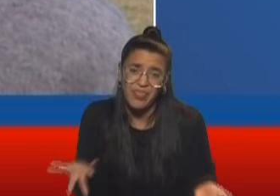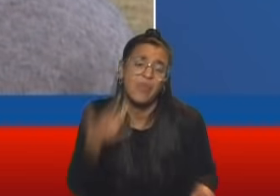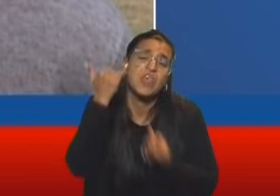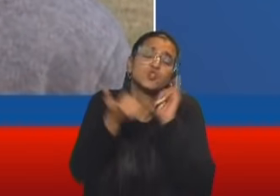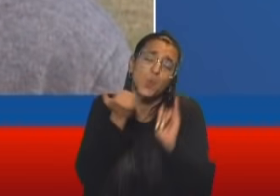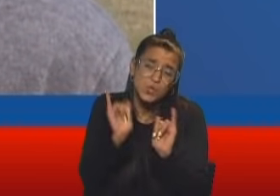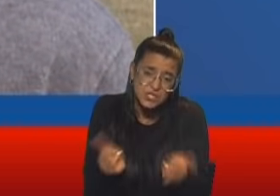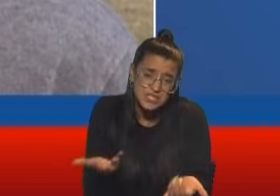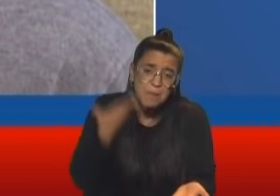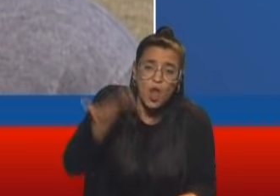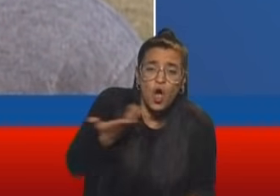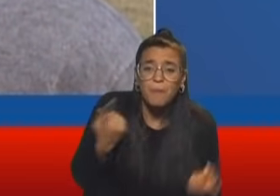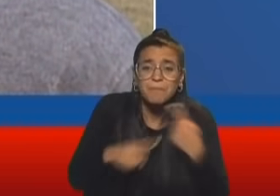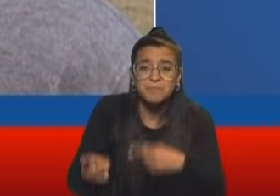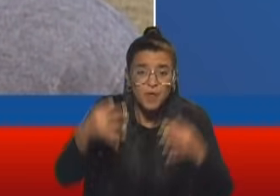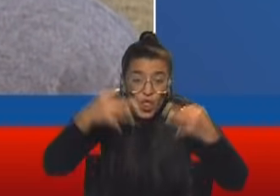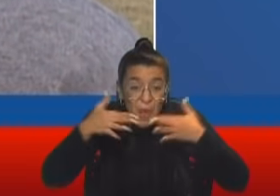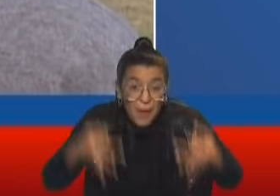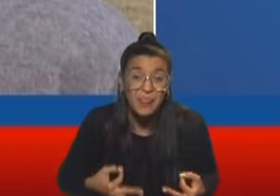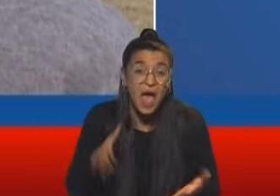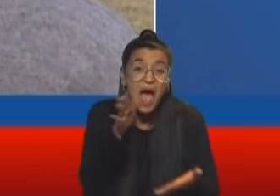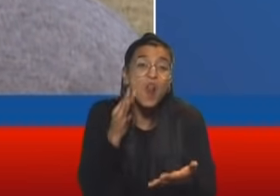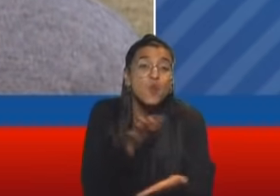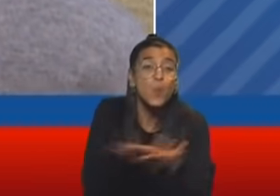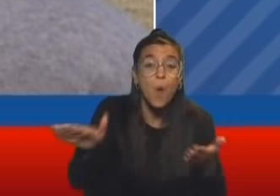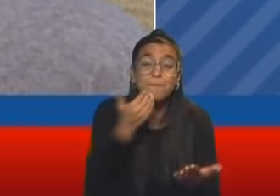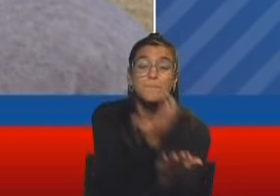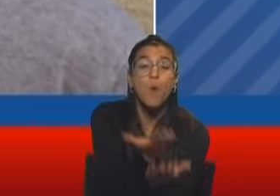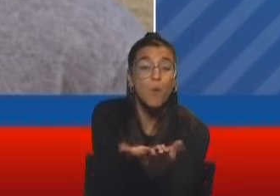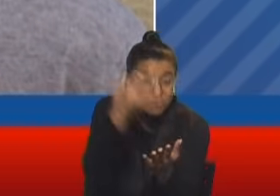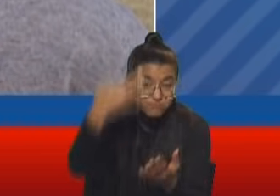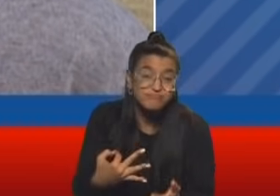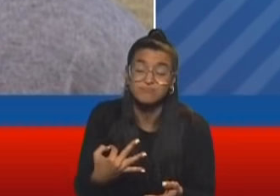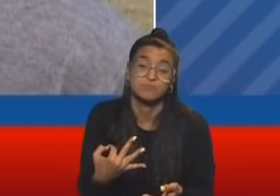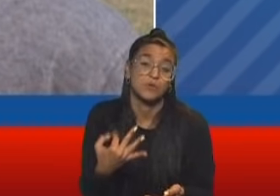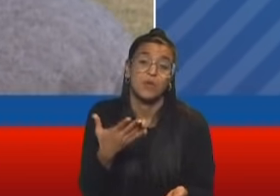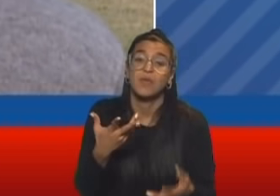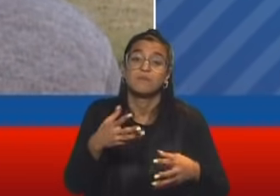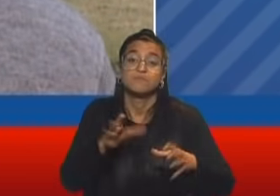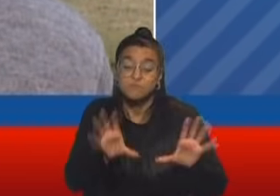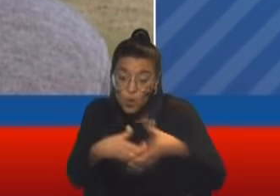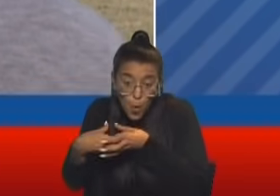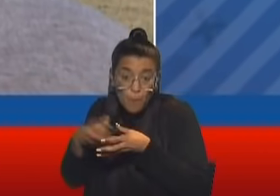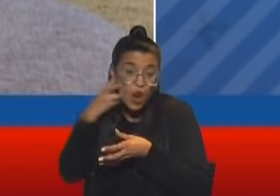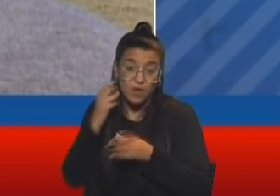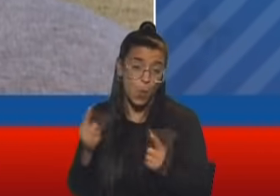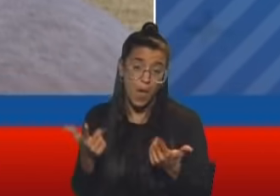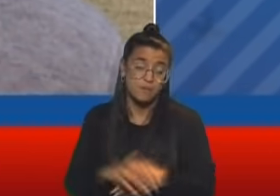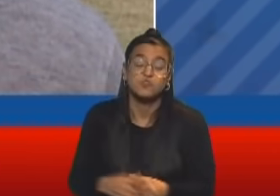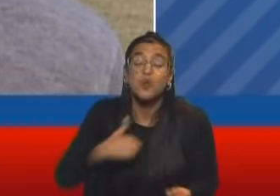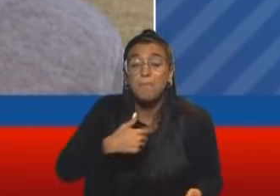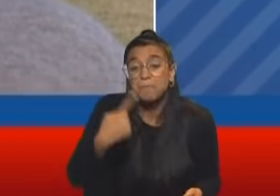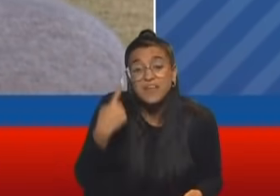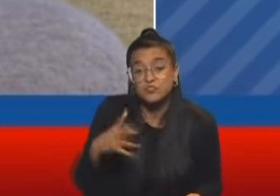sí, ¿no? Sí, en lo práctico, digamos. Sí, claro. Una propuesta independiente. No se animaron,